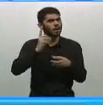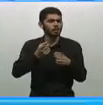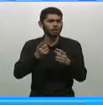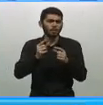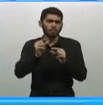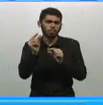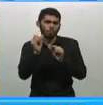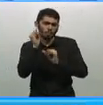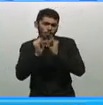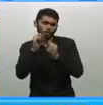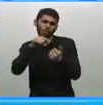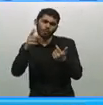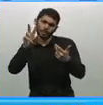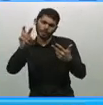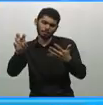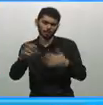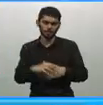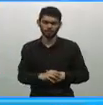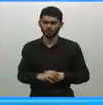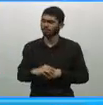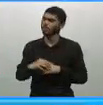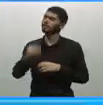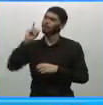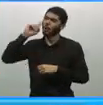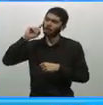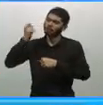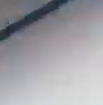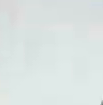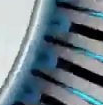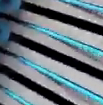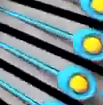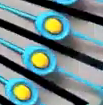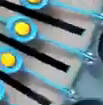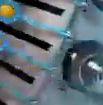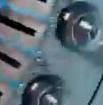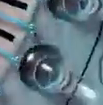poquito un poquito más de otros temas gran trabajo Oscar un placer como